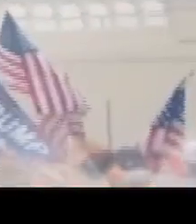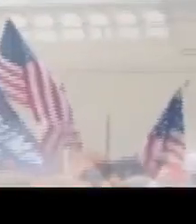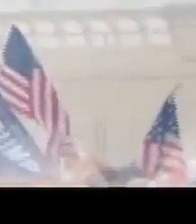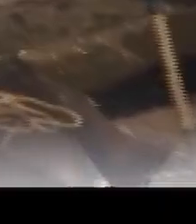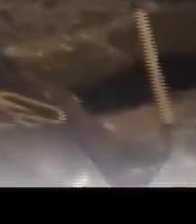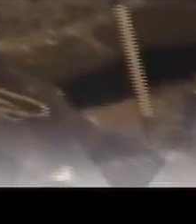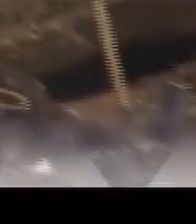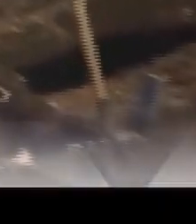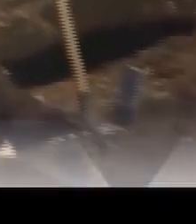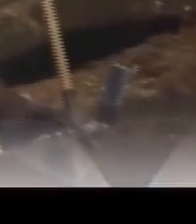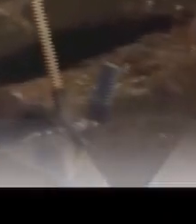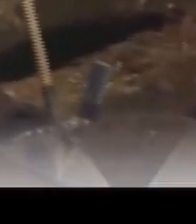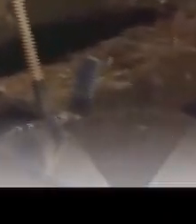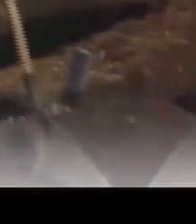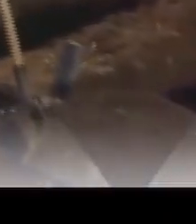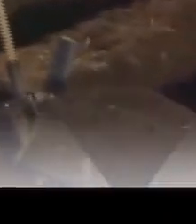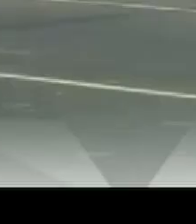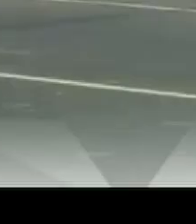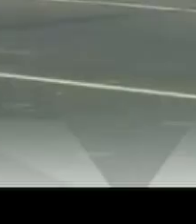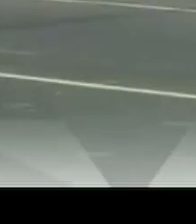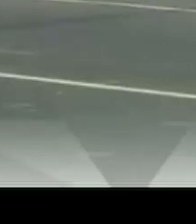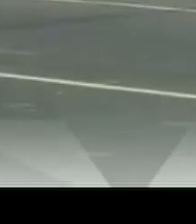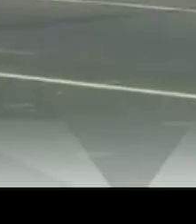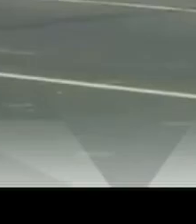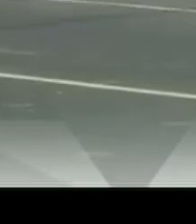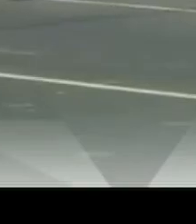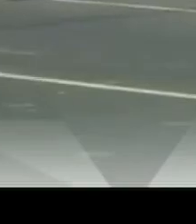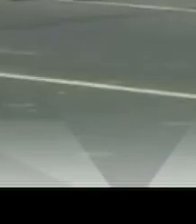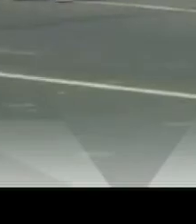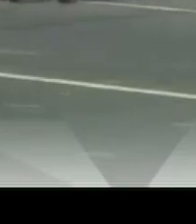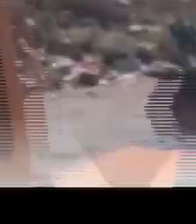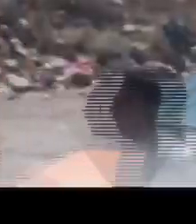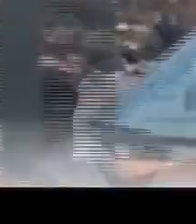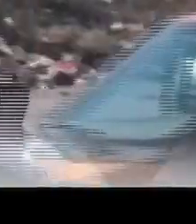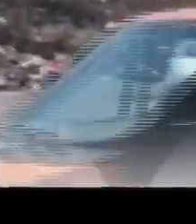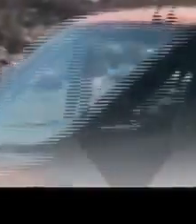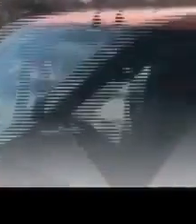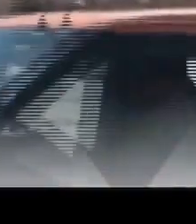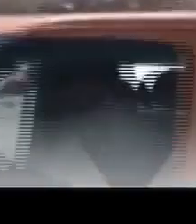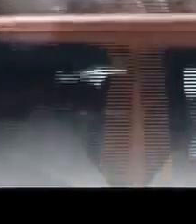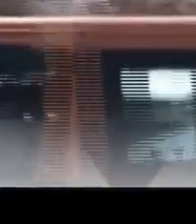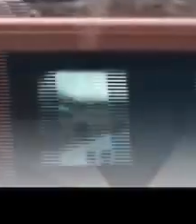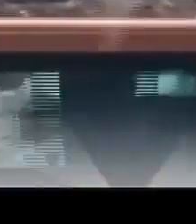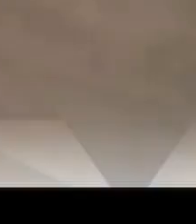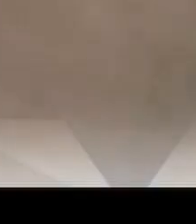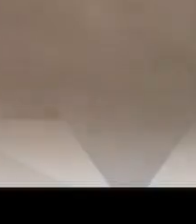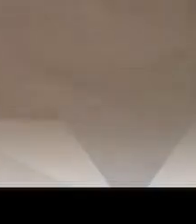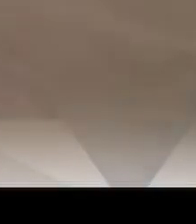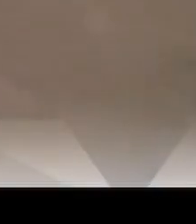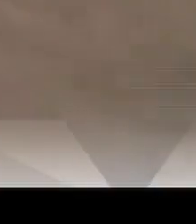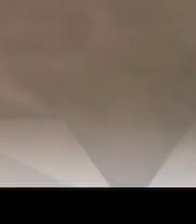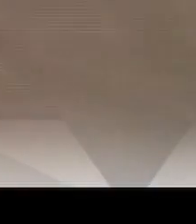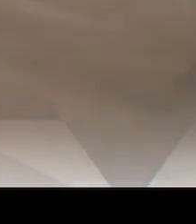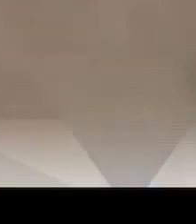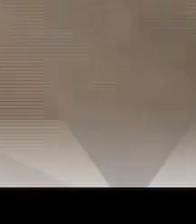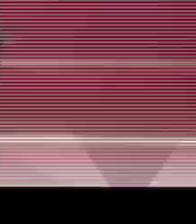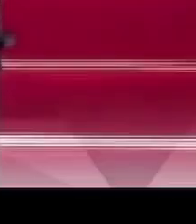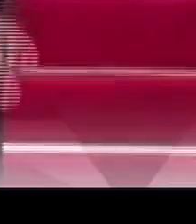en el mundo y cómo nos afecta? Descúbralo en Conexión Mundial. Este y todos los viernes a las 6 de la tarde